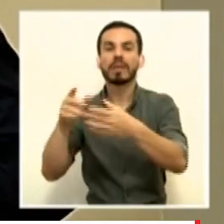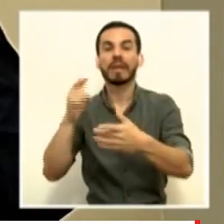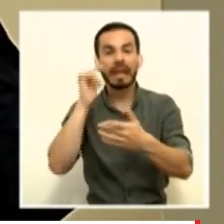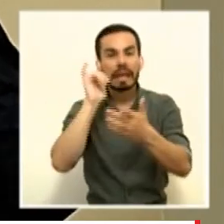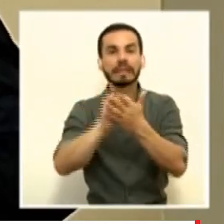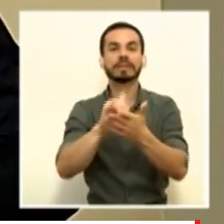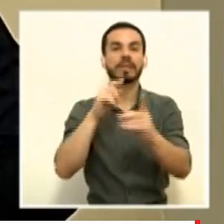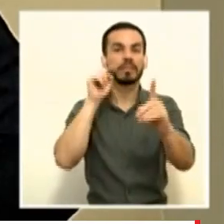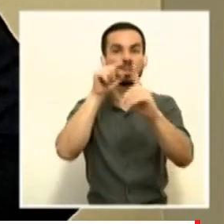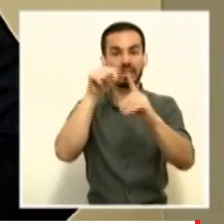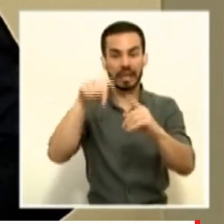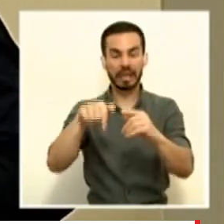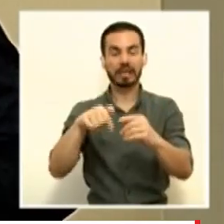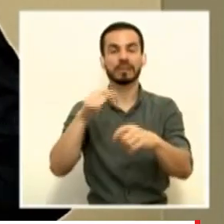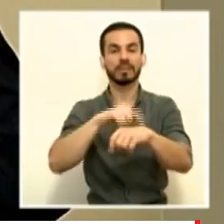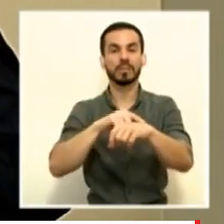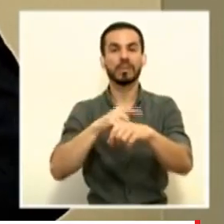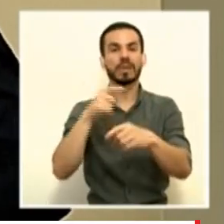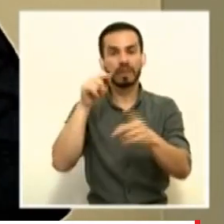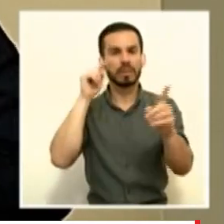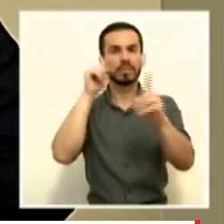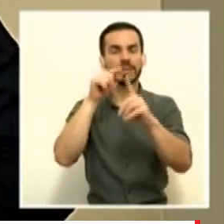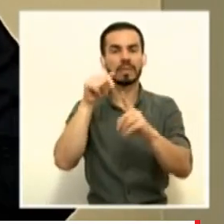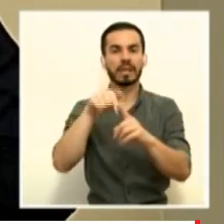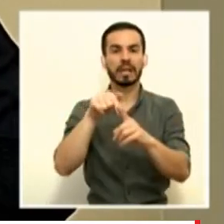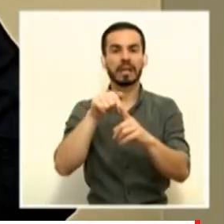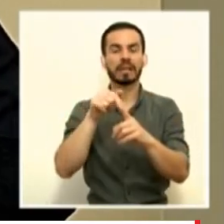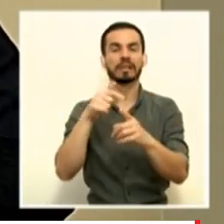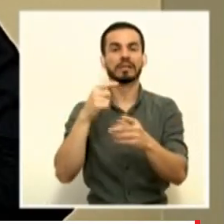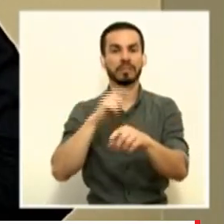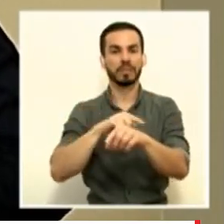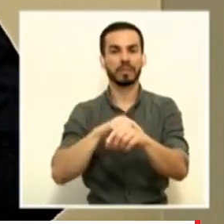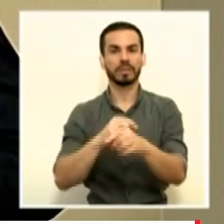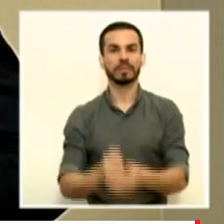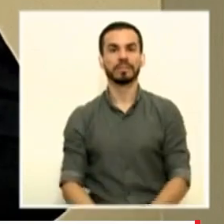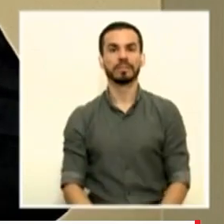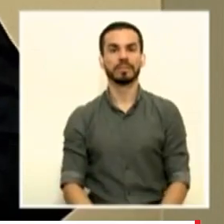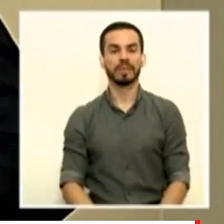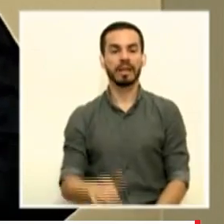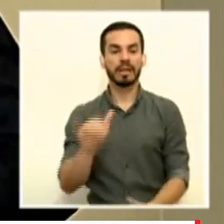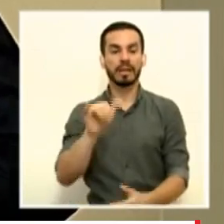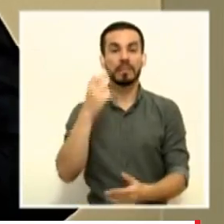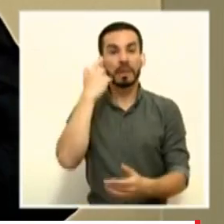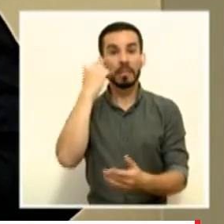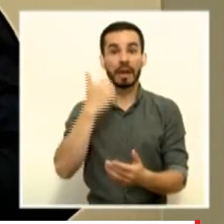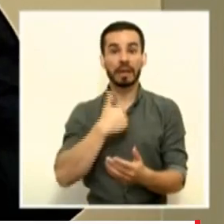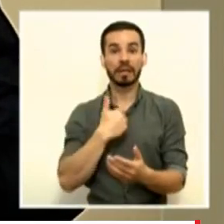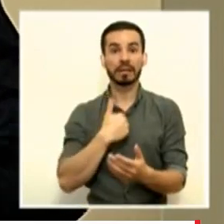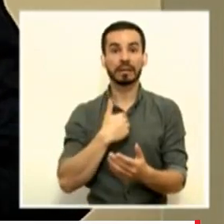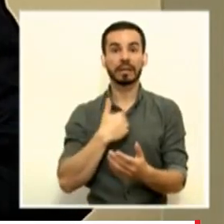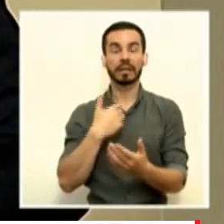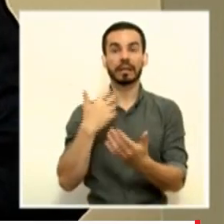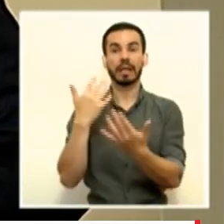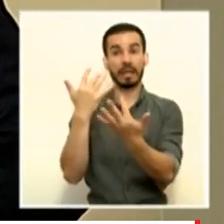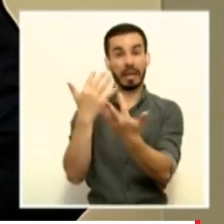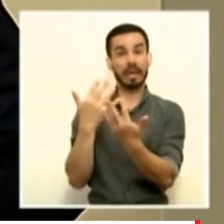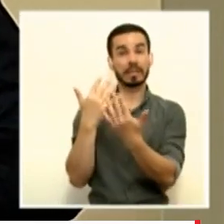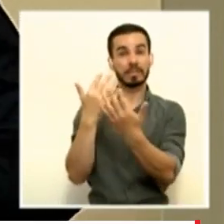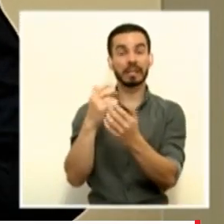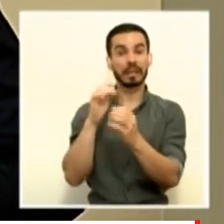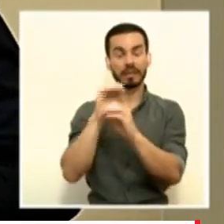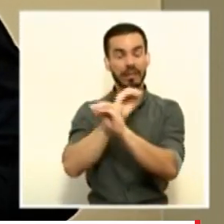hemos trazado en esta etapa y en este momento. También para tener las expectativas